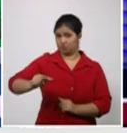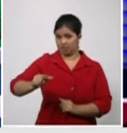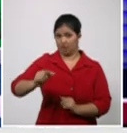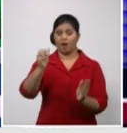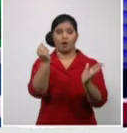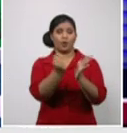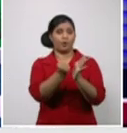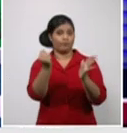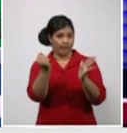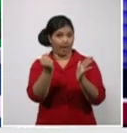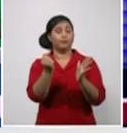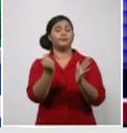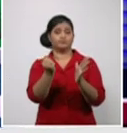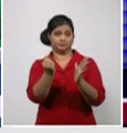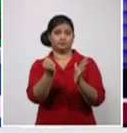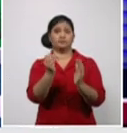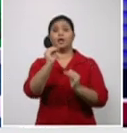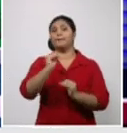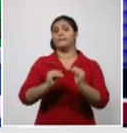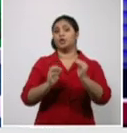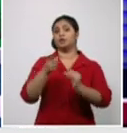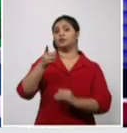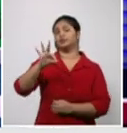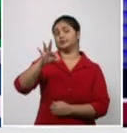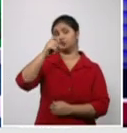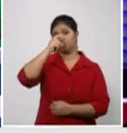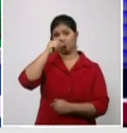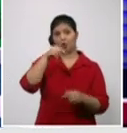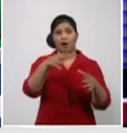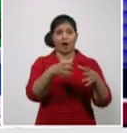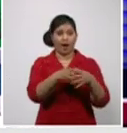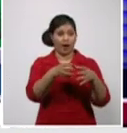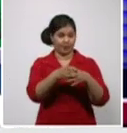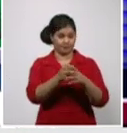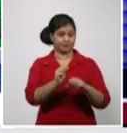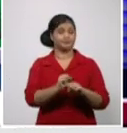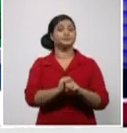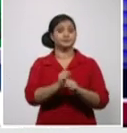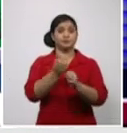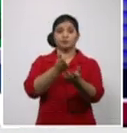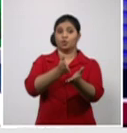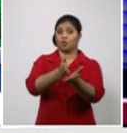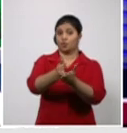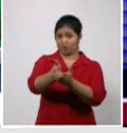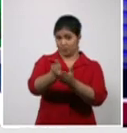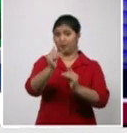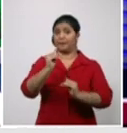diagnosticados en este grupo de edad. Activos, todavía una cifra elevada,